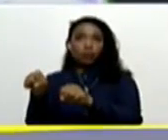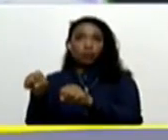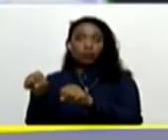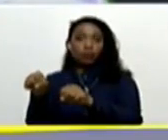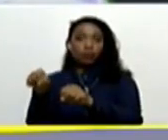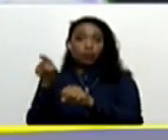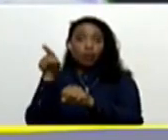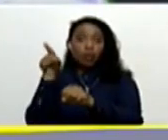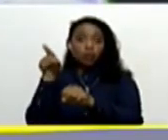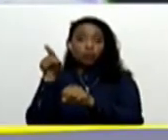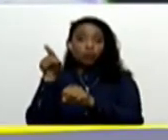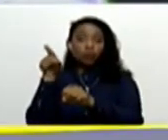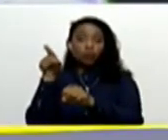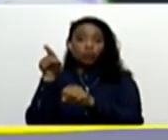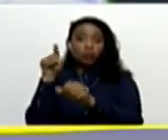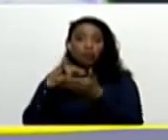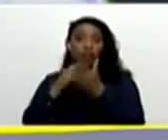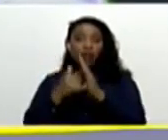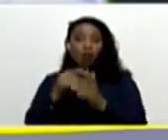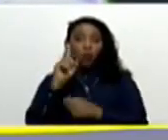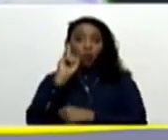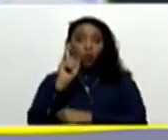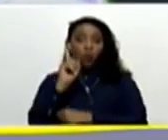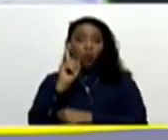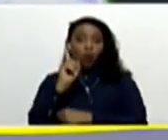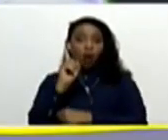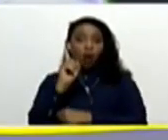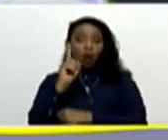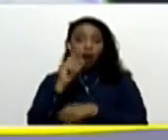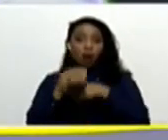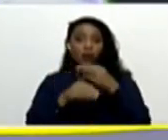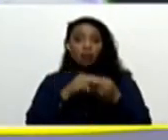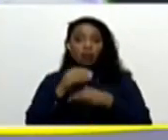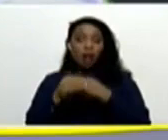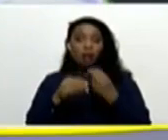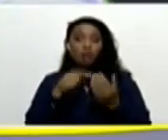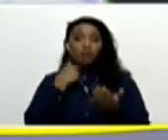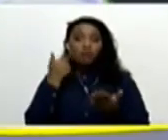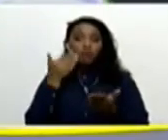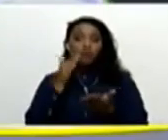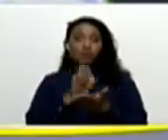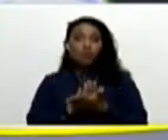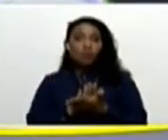son una sentencia de muerte.